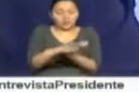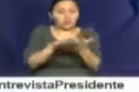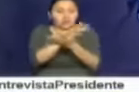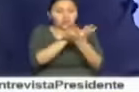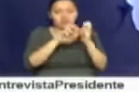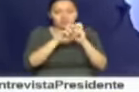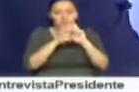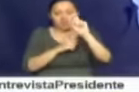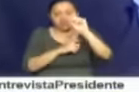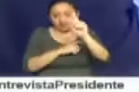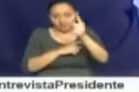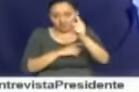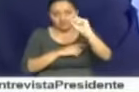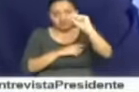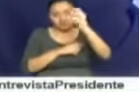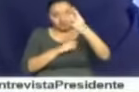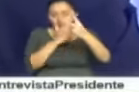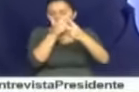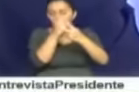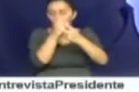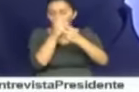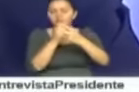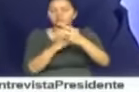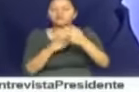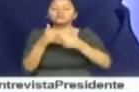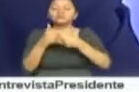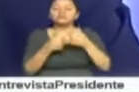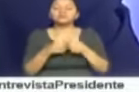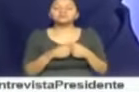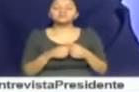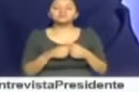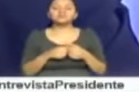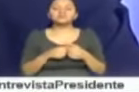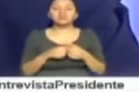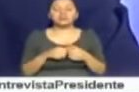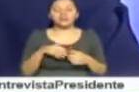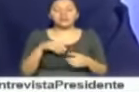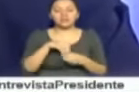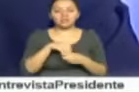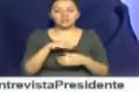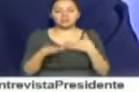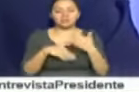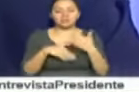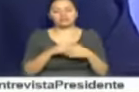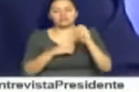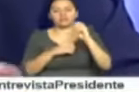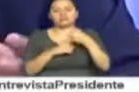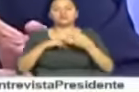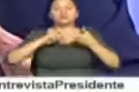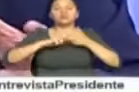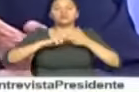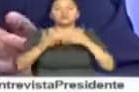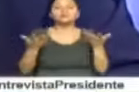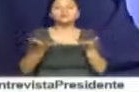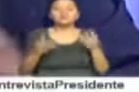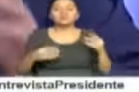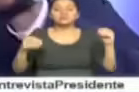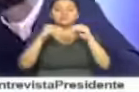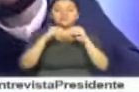¿Cuál es el segundo problema? El segundo problema que le decía es este de que quisieron